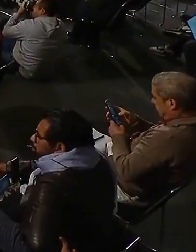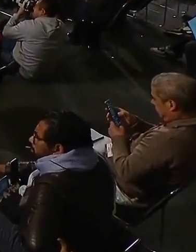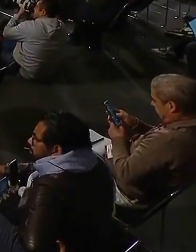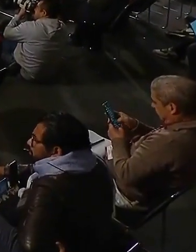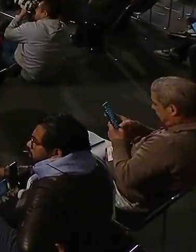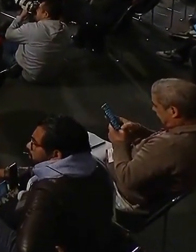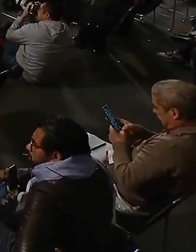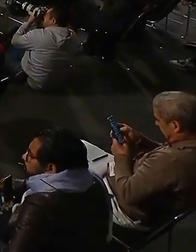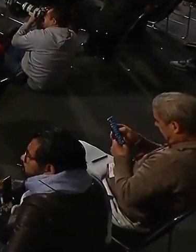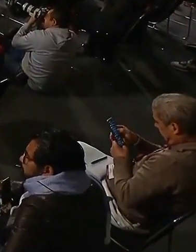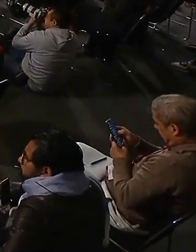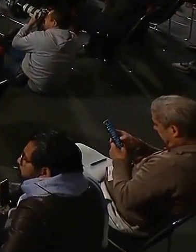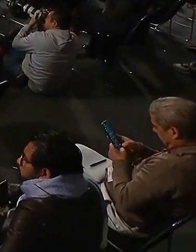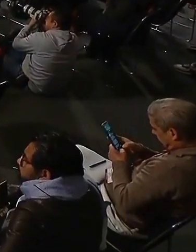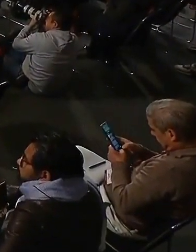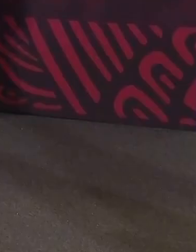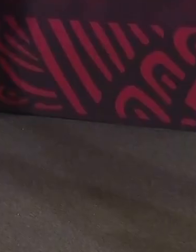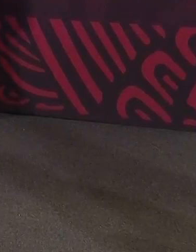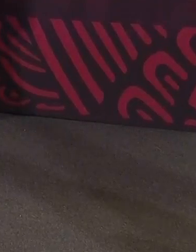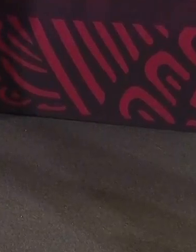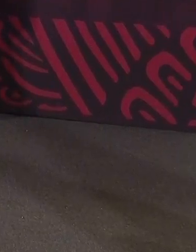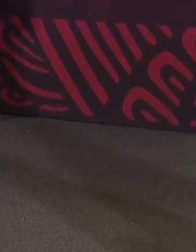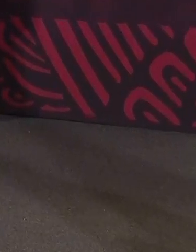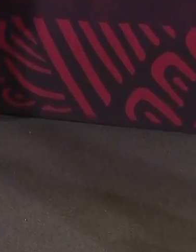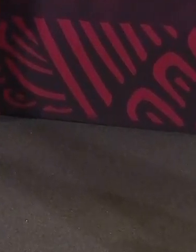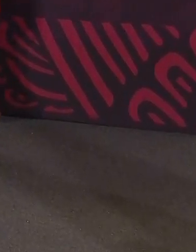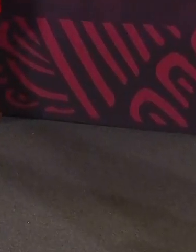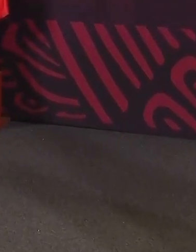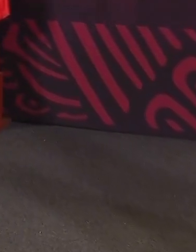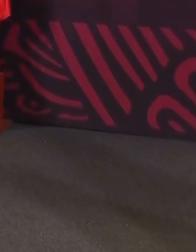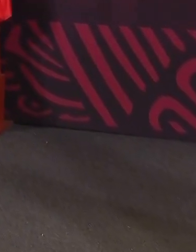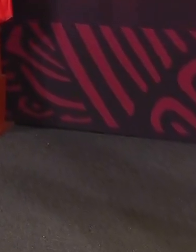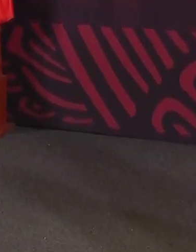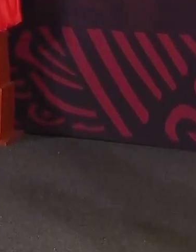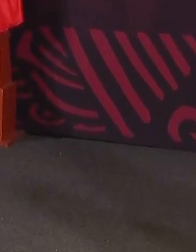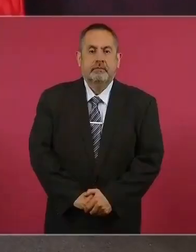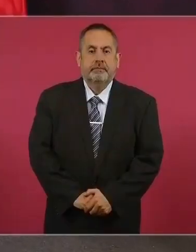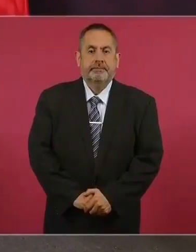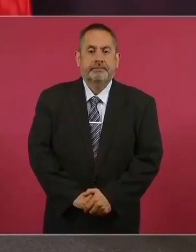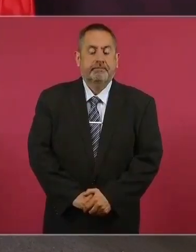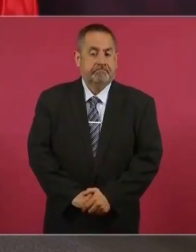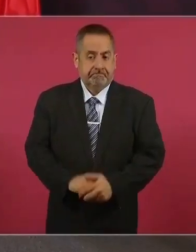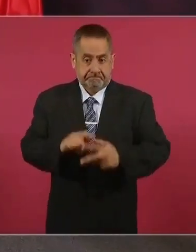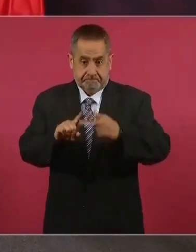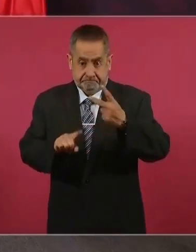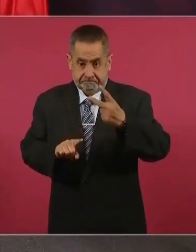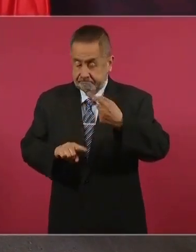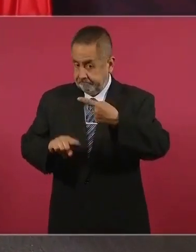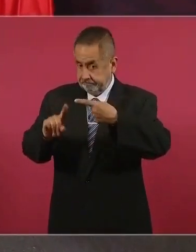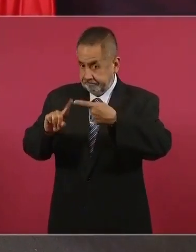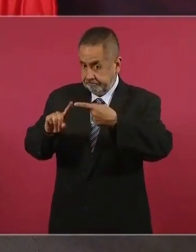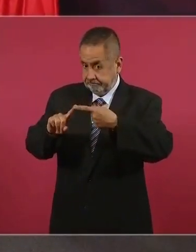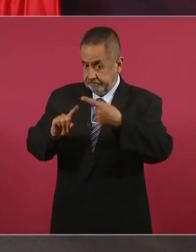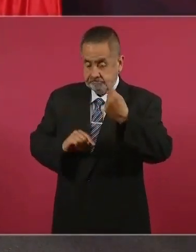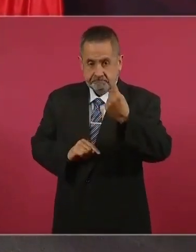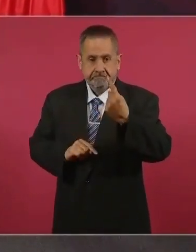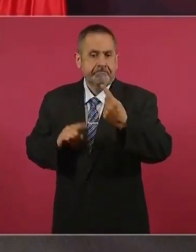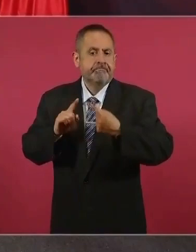Congreso, en lo laboral tiene dos propósitos fundamentales. Primero, que